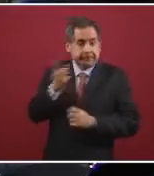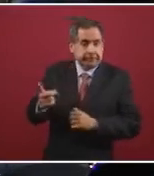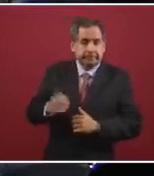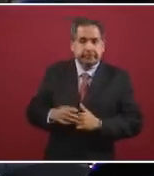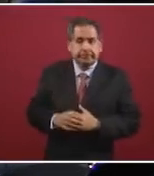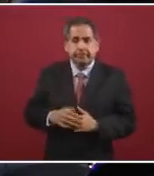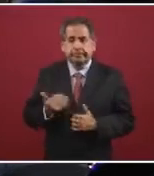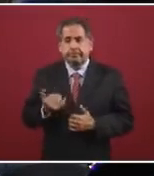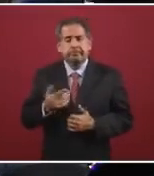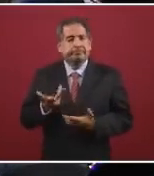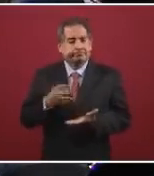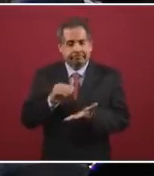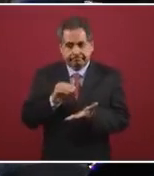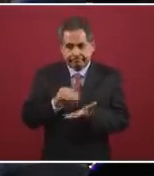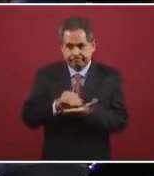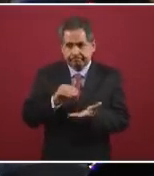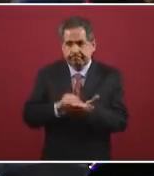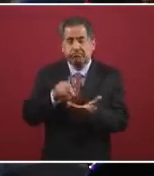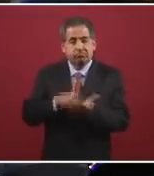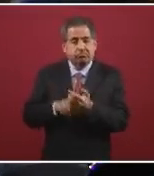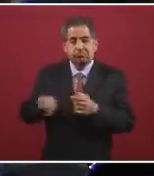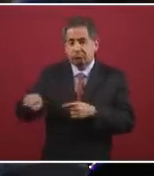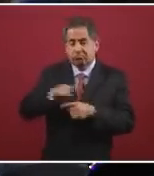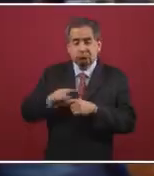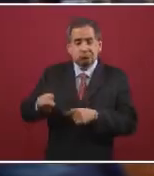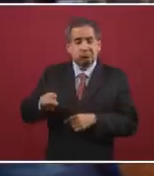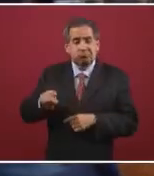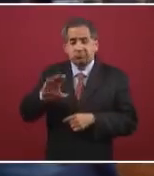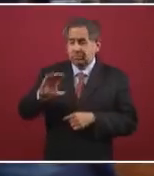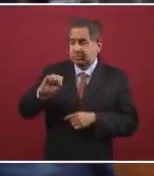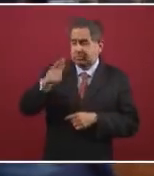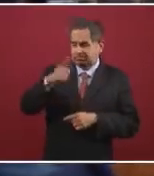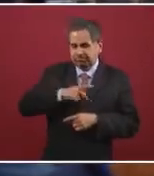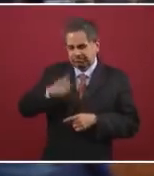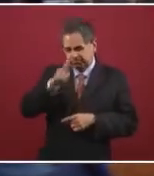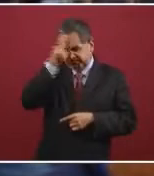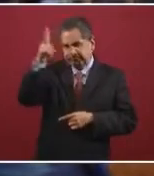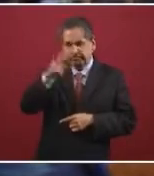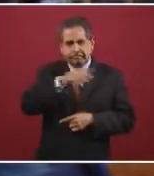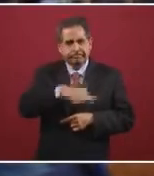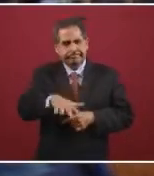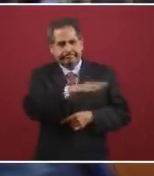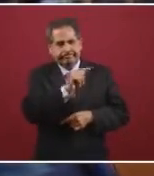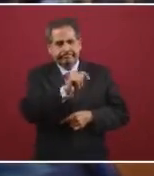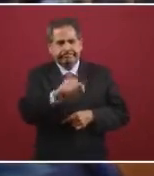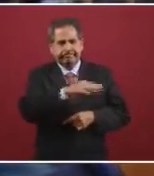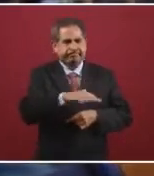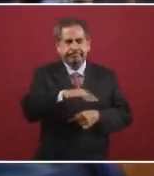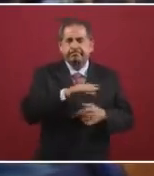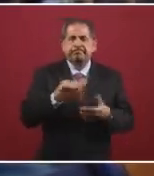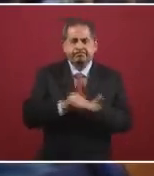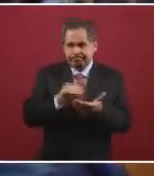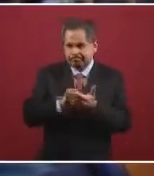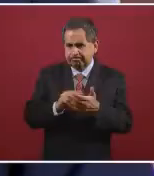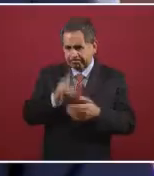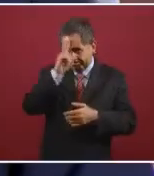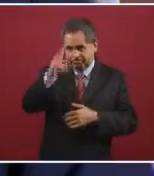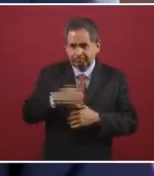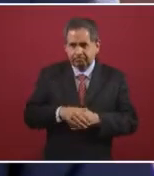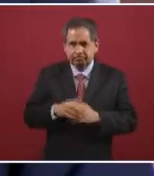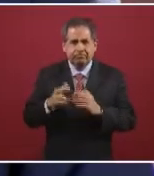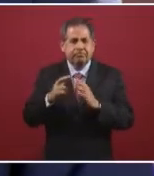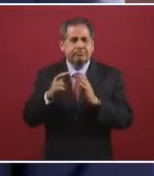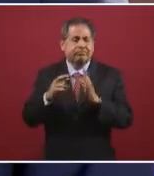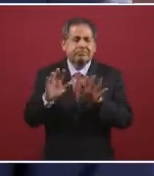Y señor, todavía se vive la venganza de Salinas en la región lagunera. Las reformas al